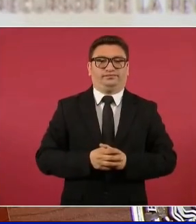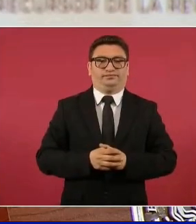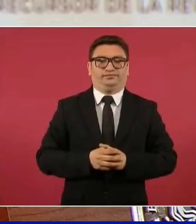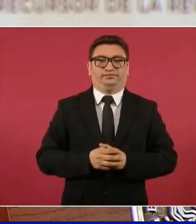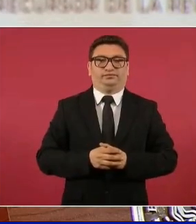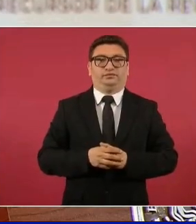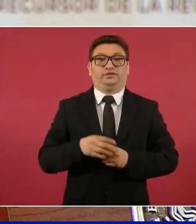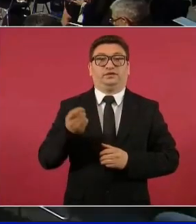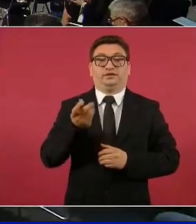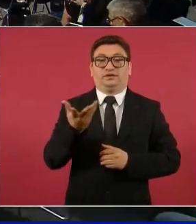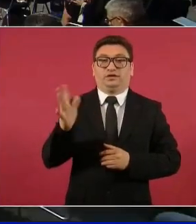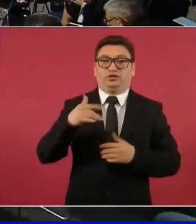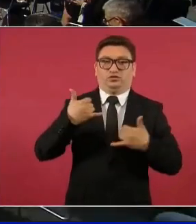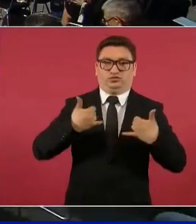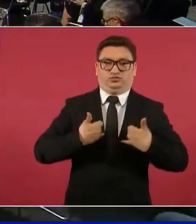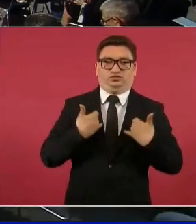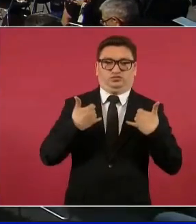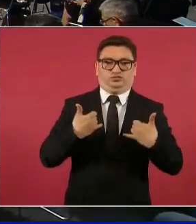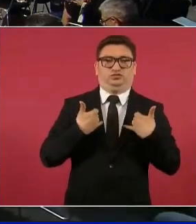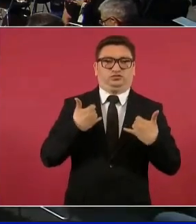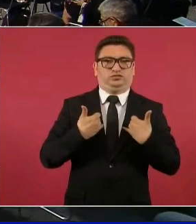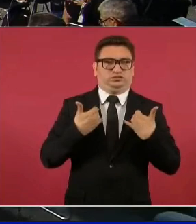que están